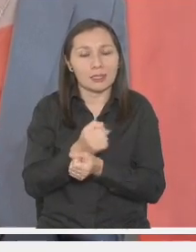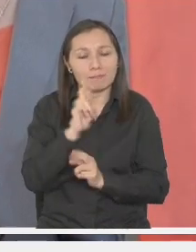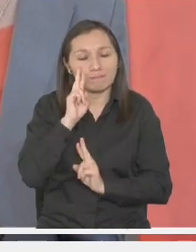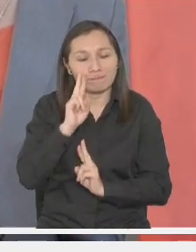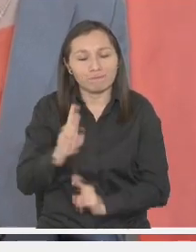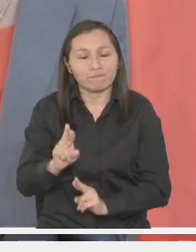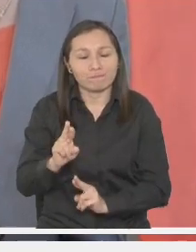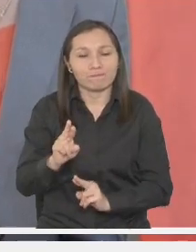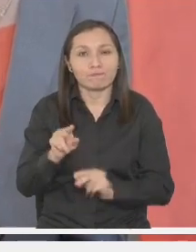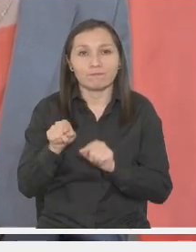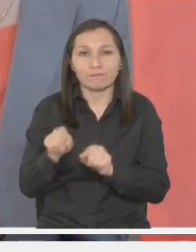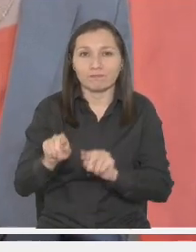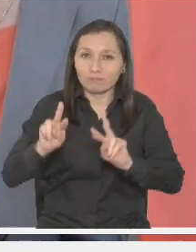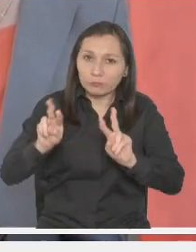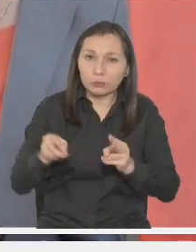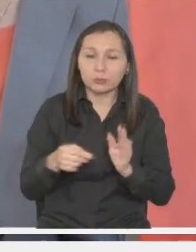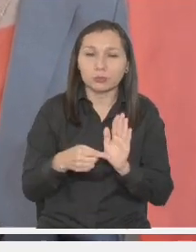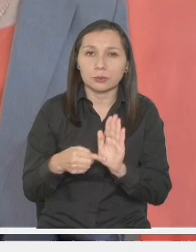Es